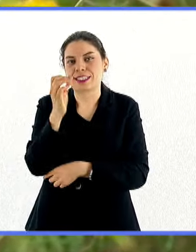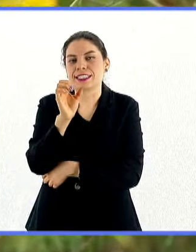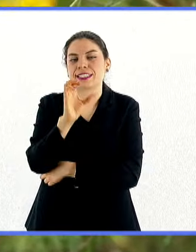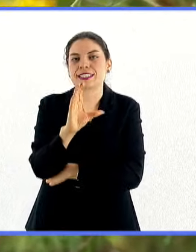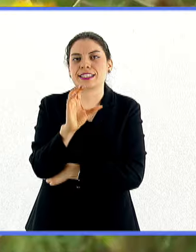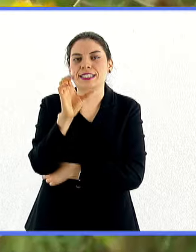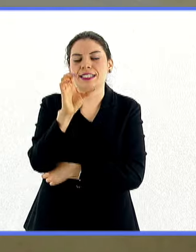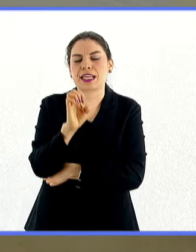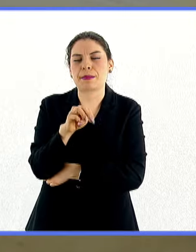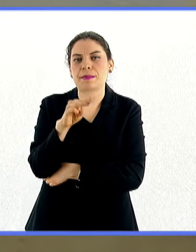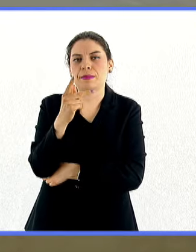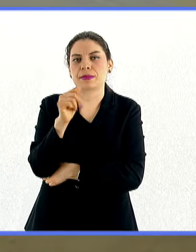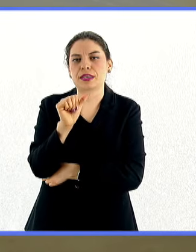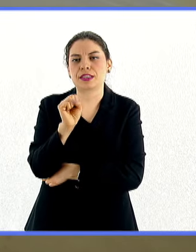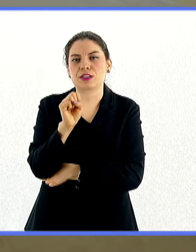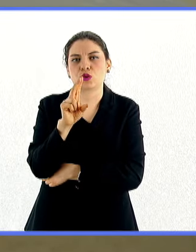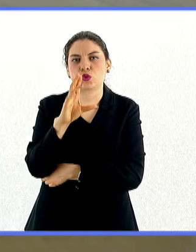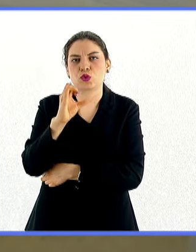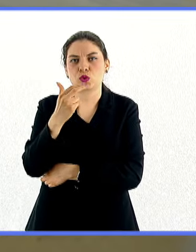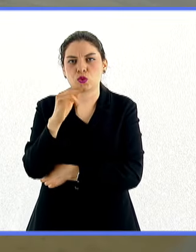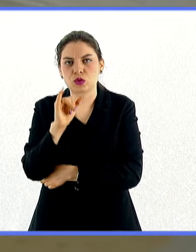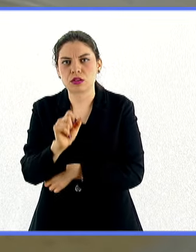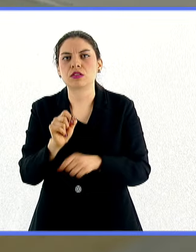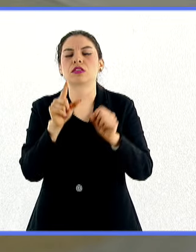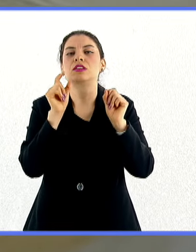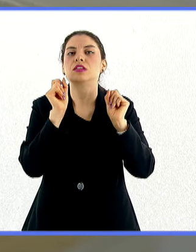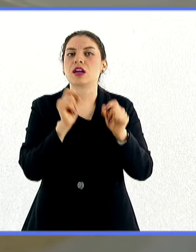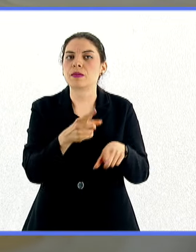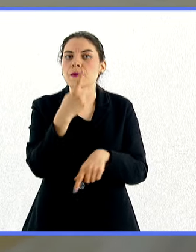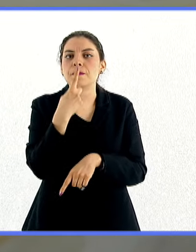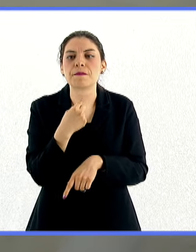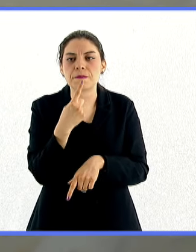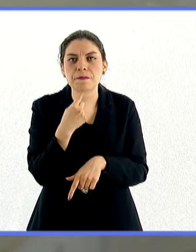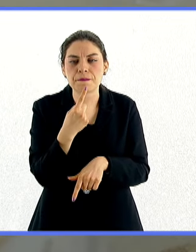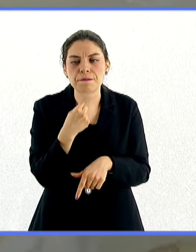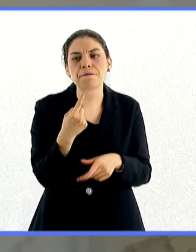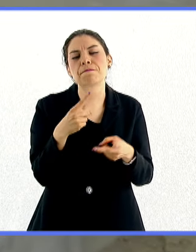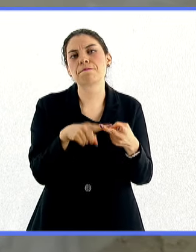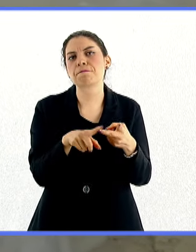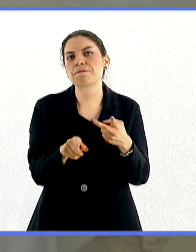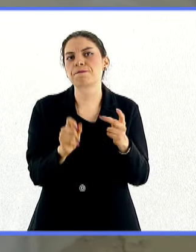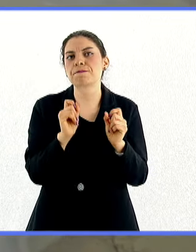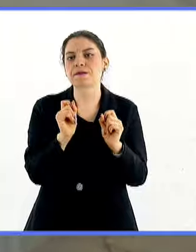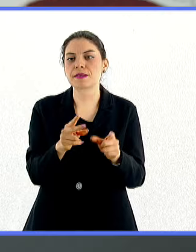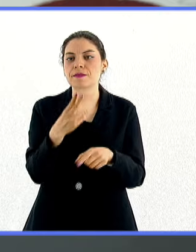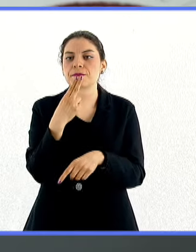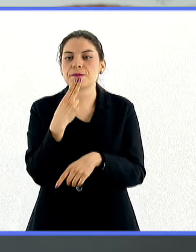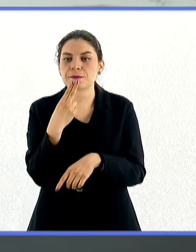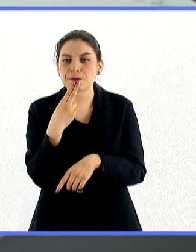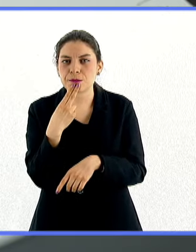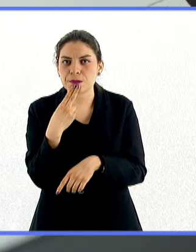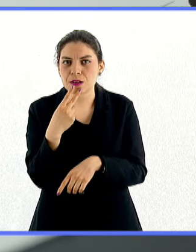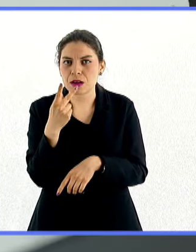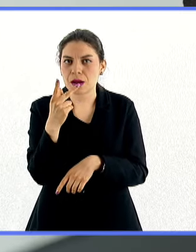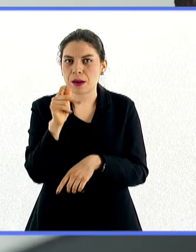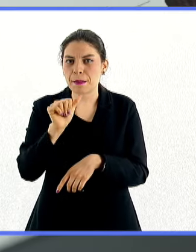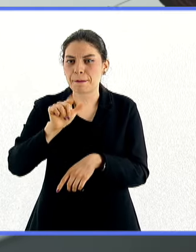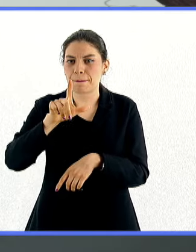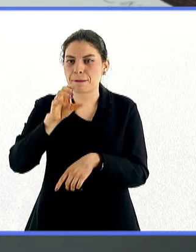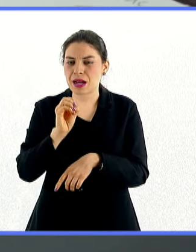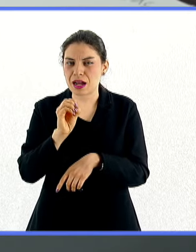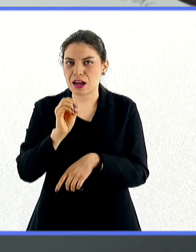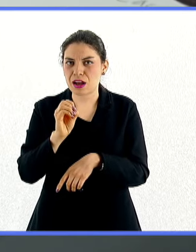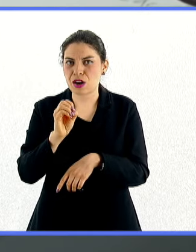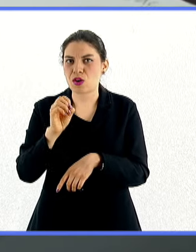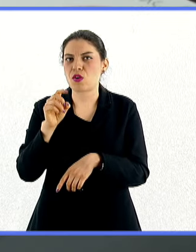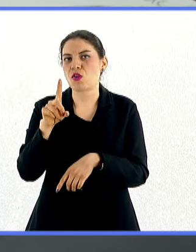como el palo mora. De los rojos también se podía utilizar el palo de Brasil y el